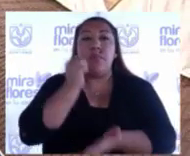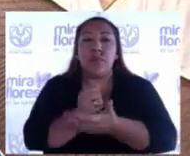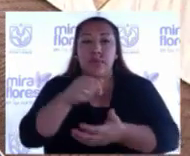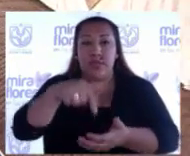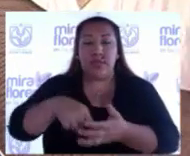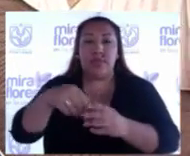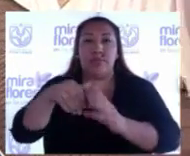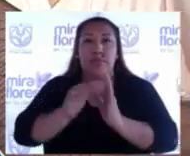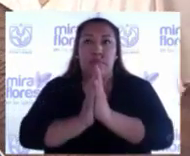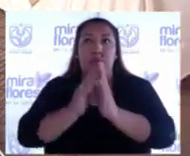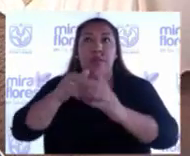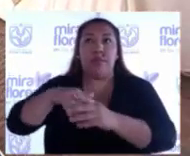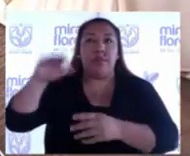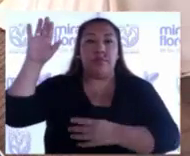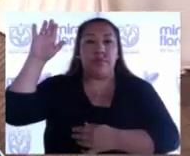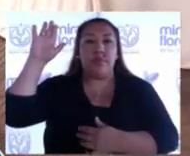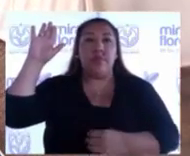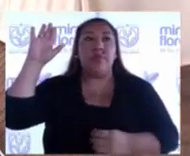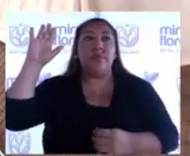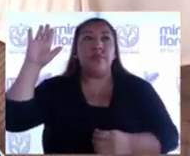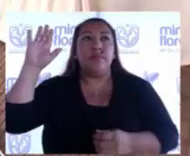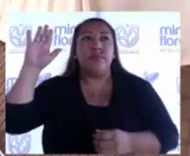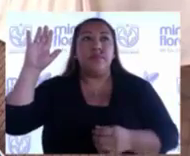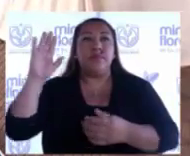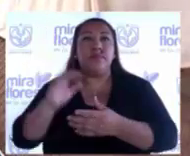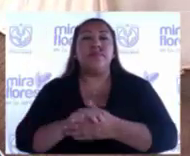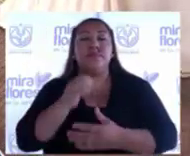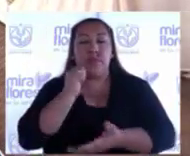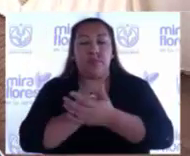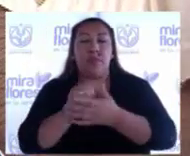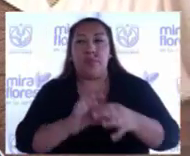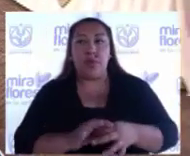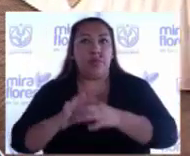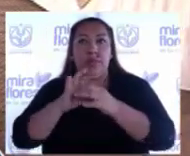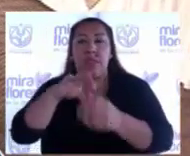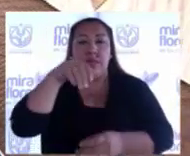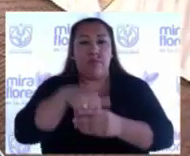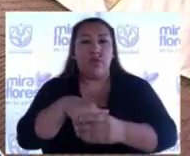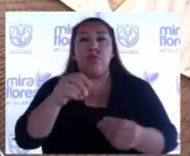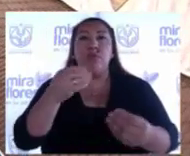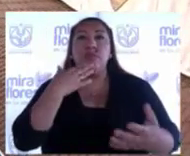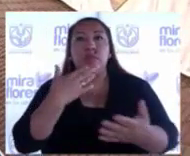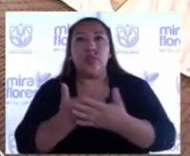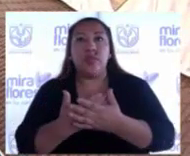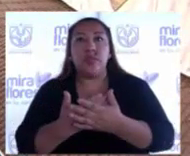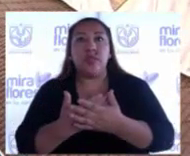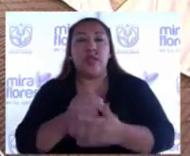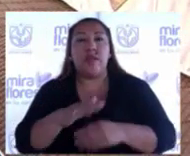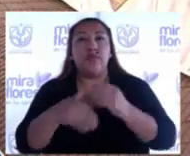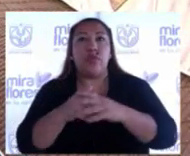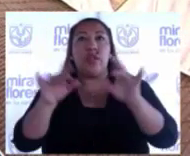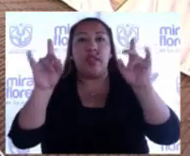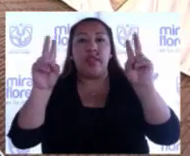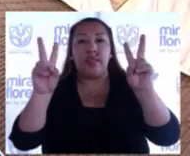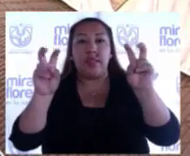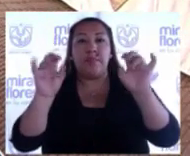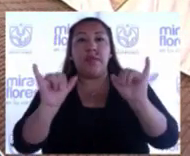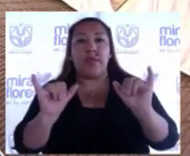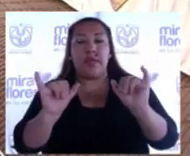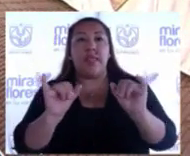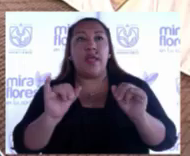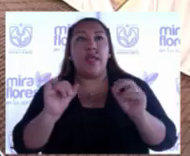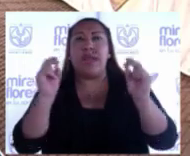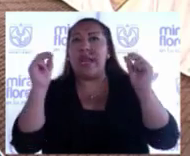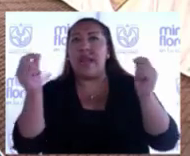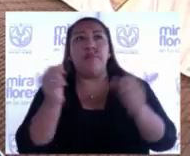esta petición, sírvanse expresarlo en señal de conformidad. Se aprueba por unanimidad de votos. Muchas gracias. Los temas quedan entonces en